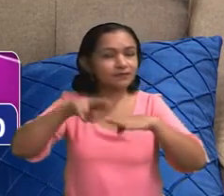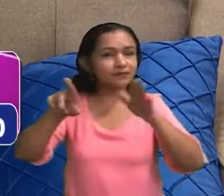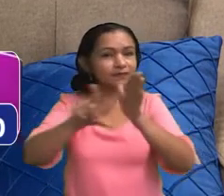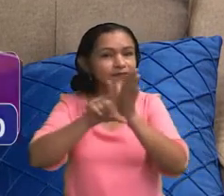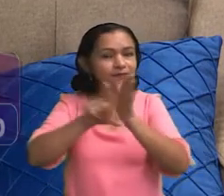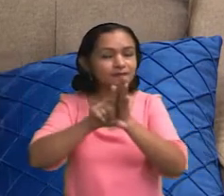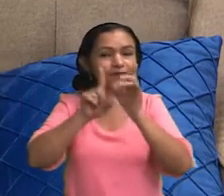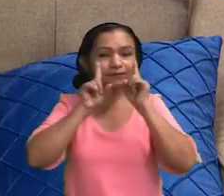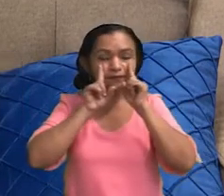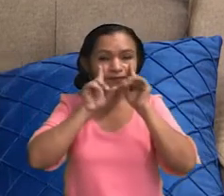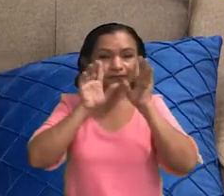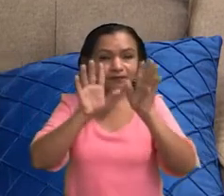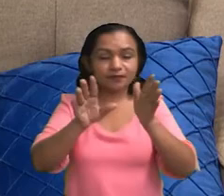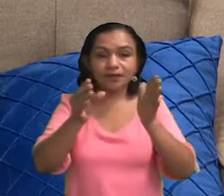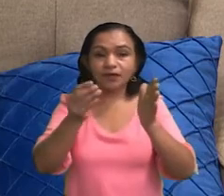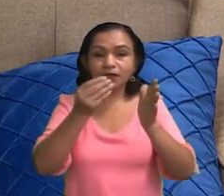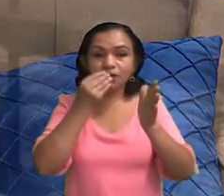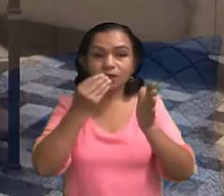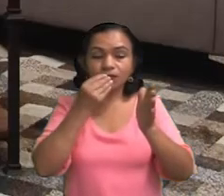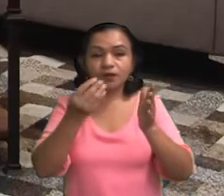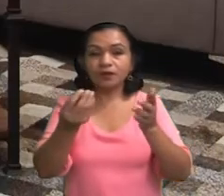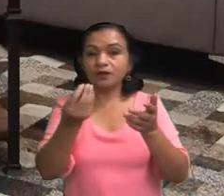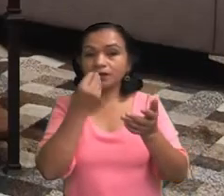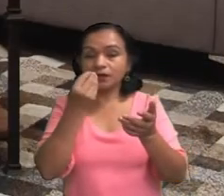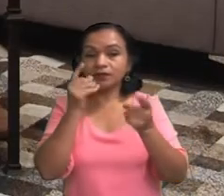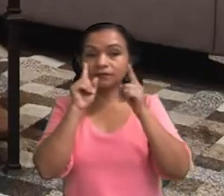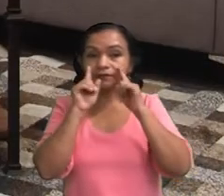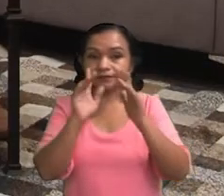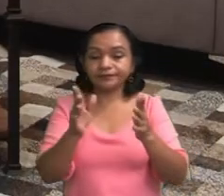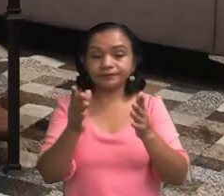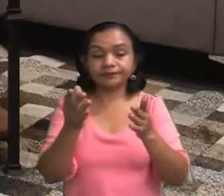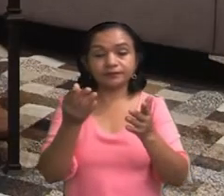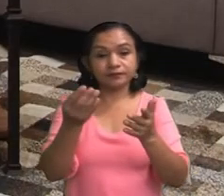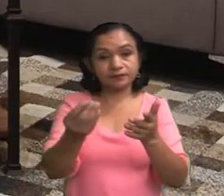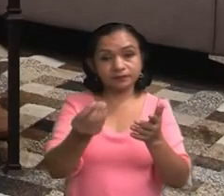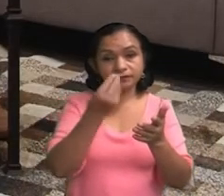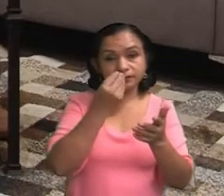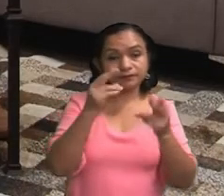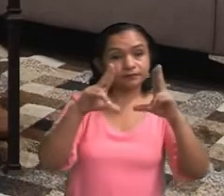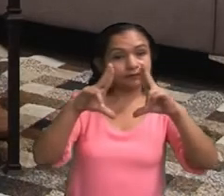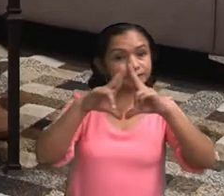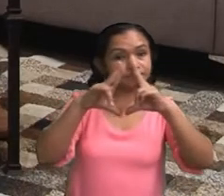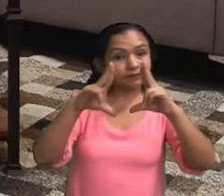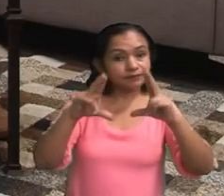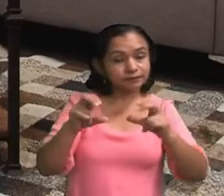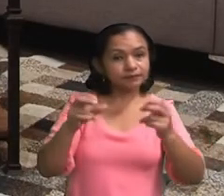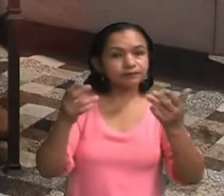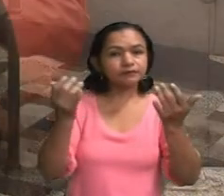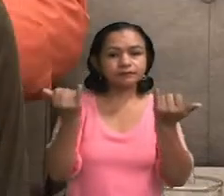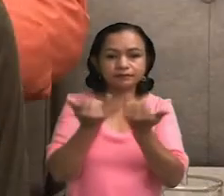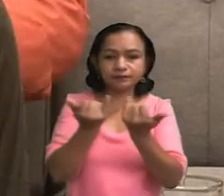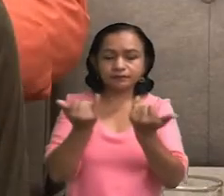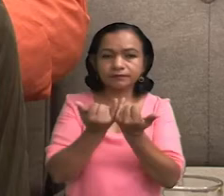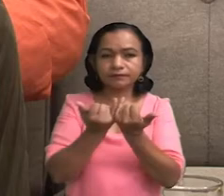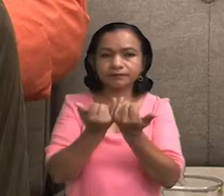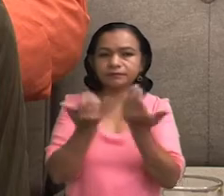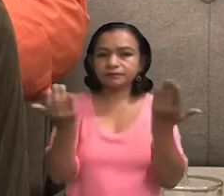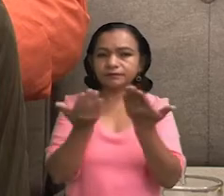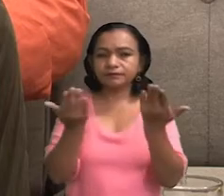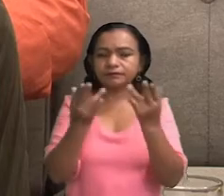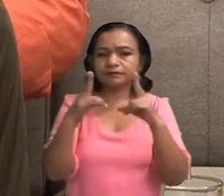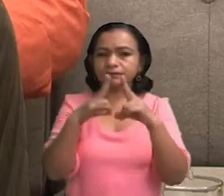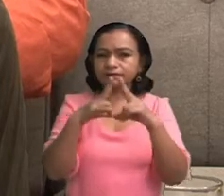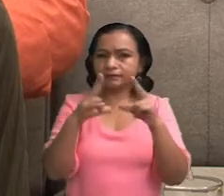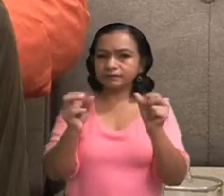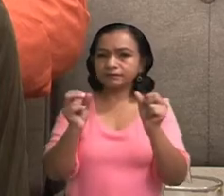principio la soberanía, la seguridad alimentaria y nutricional de nuestro país, pero también que nos convierten como un país